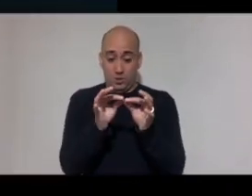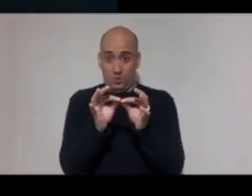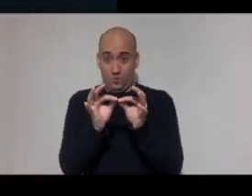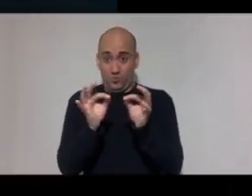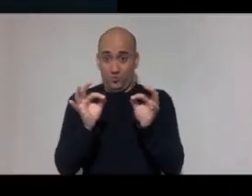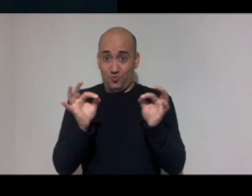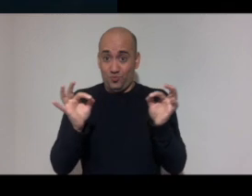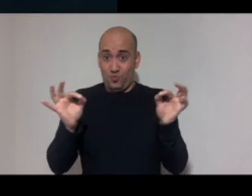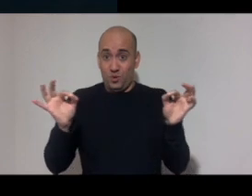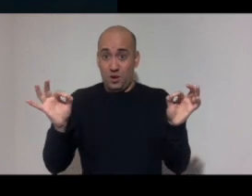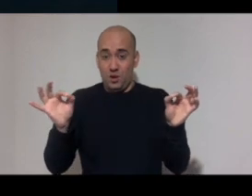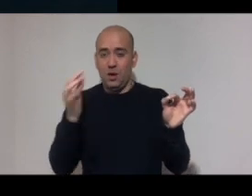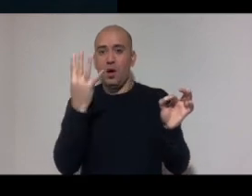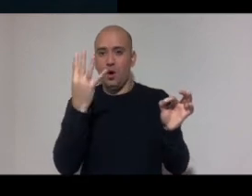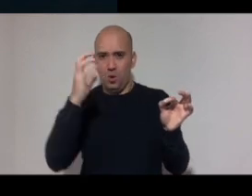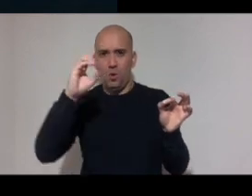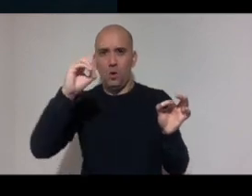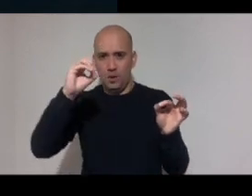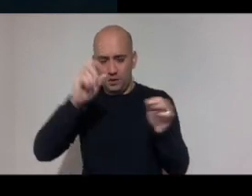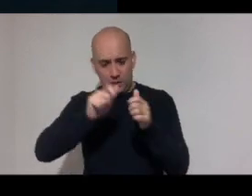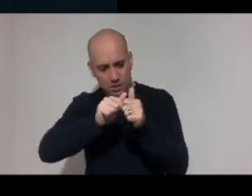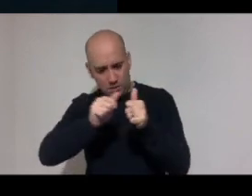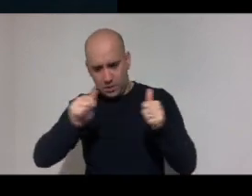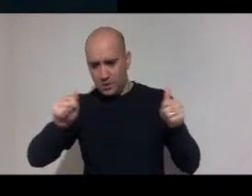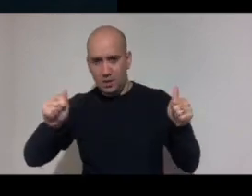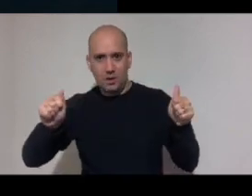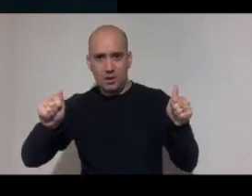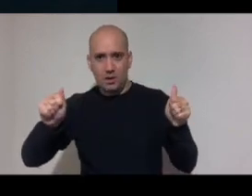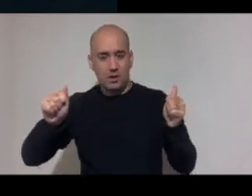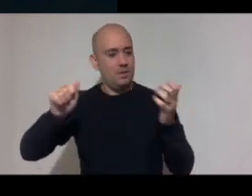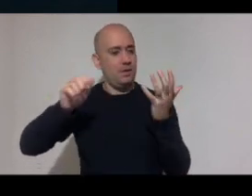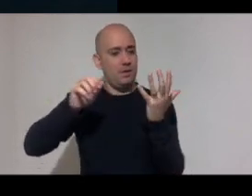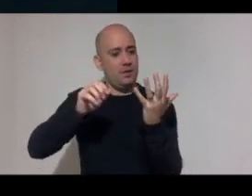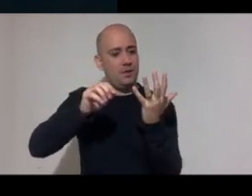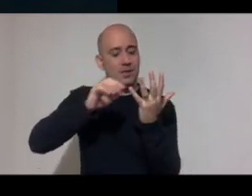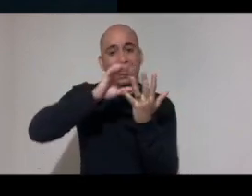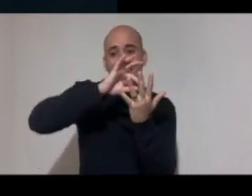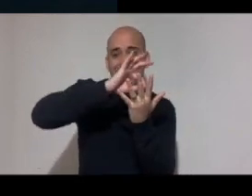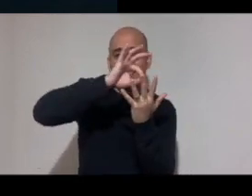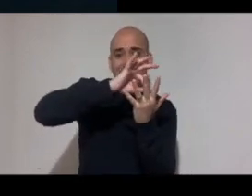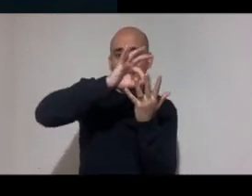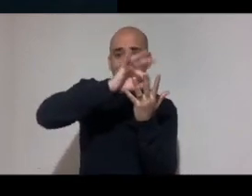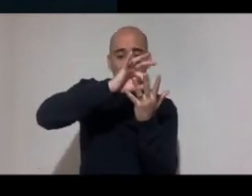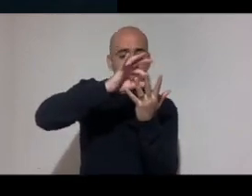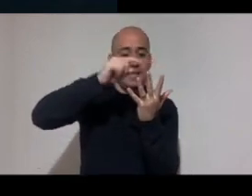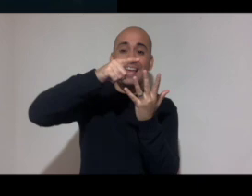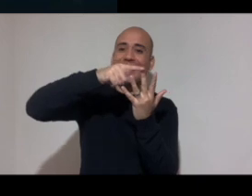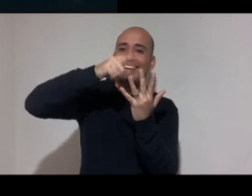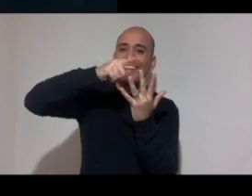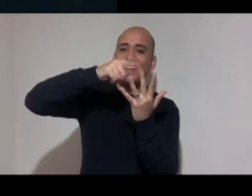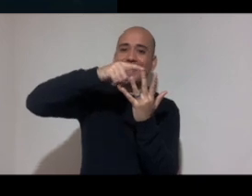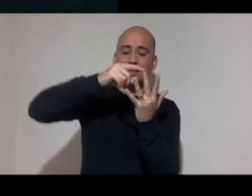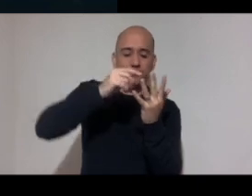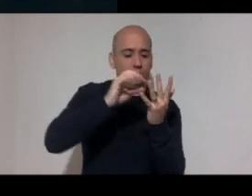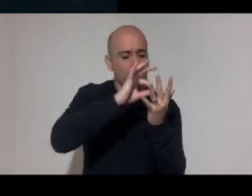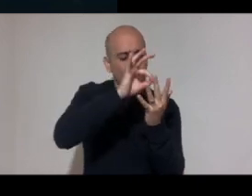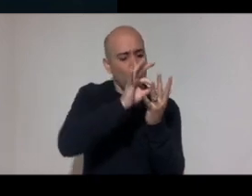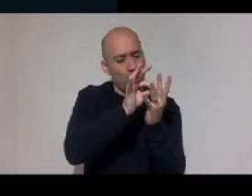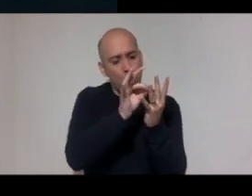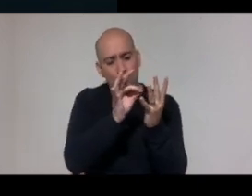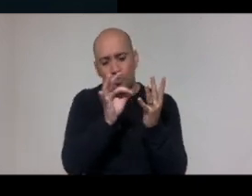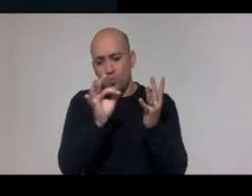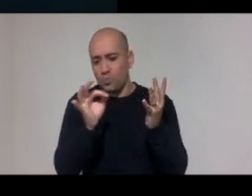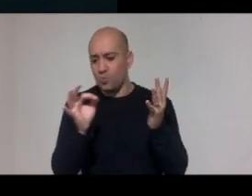40 centímetros de seda y la enrollaremos en los dedos medios, de tal forma que la mayor parte sea enrollada en el dedo medio de una